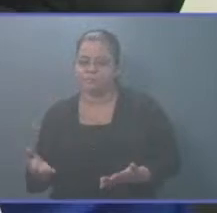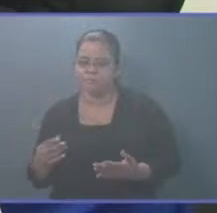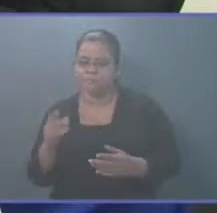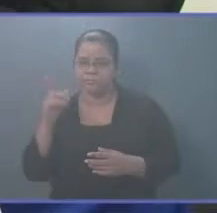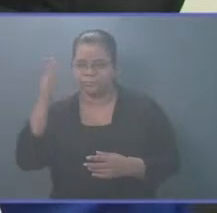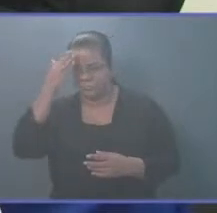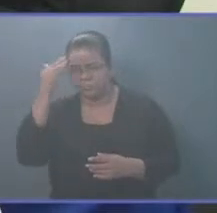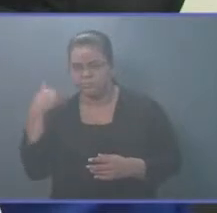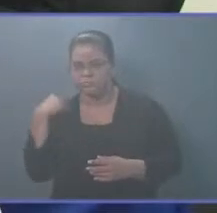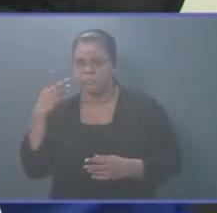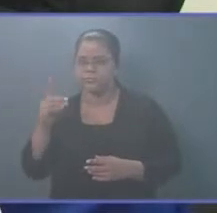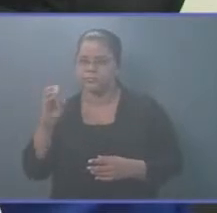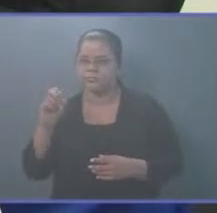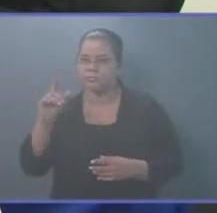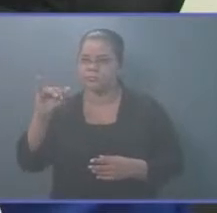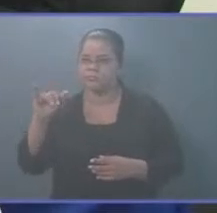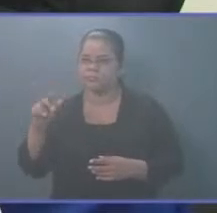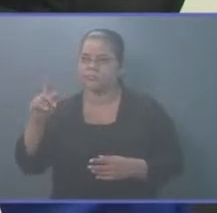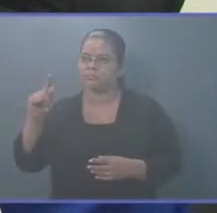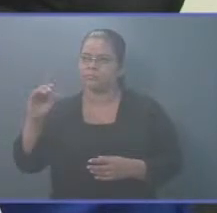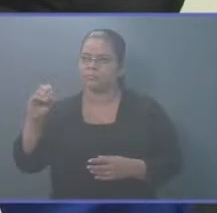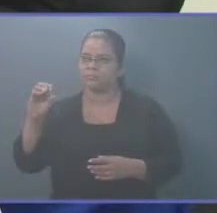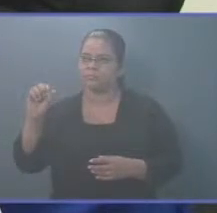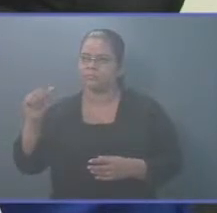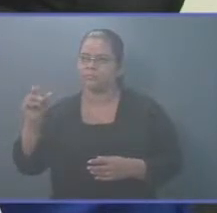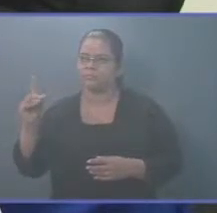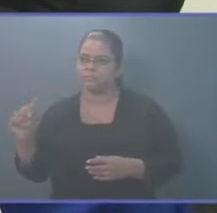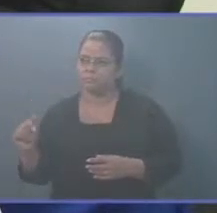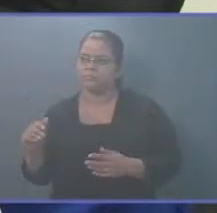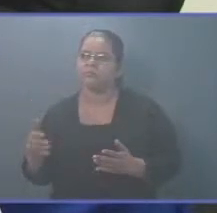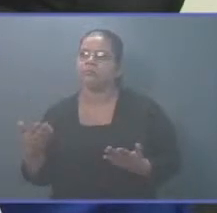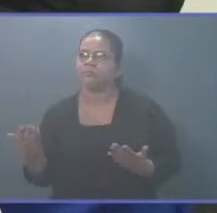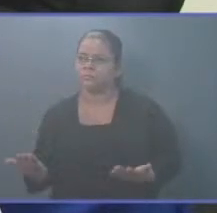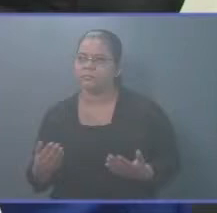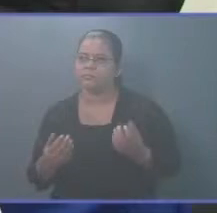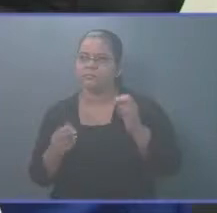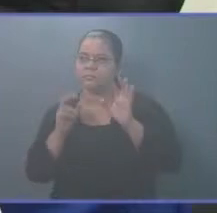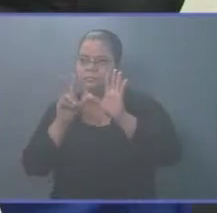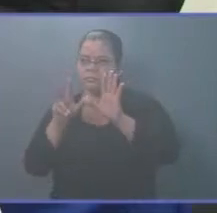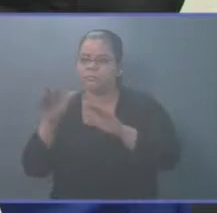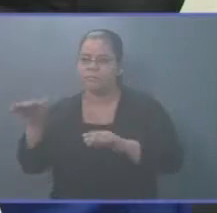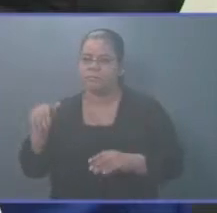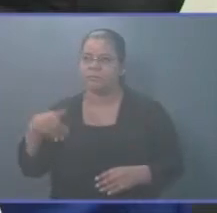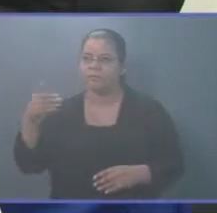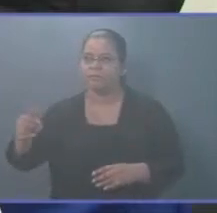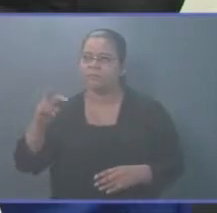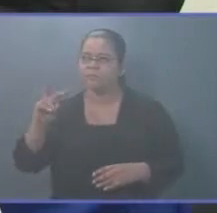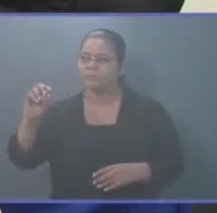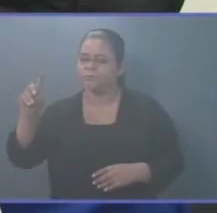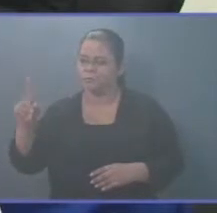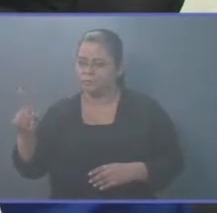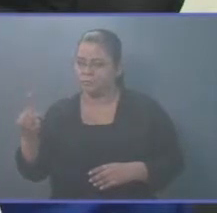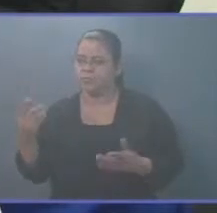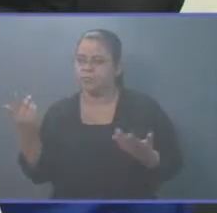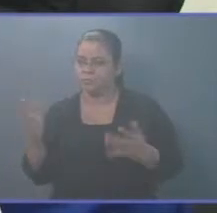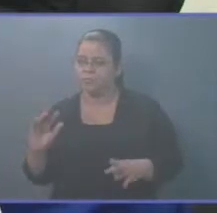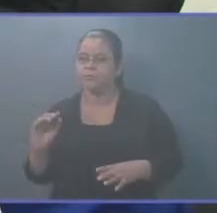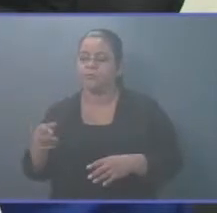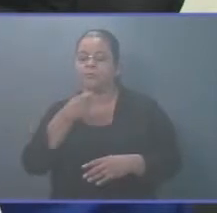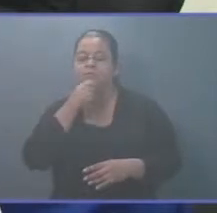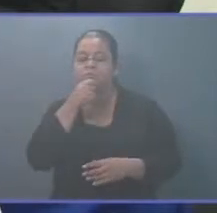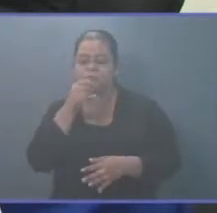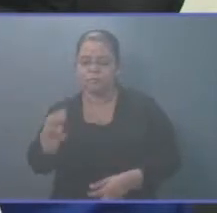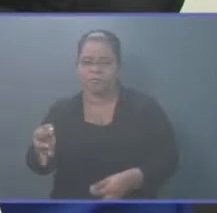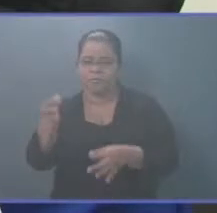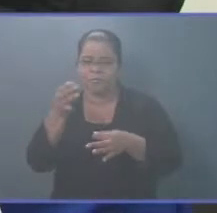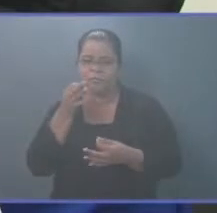licenciada Daisy Marina Posada de Rodríguez Mesa, de fecha 8 de marzo de 2021, por medio de la cual remite informe de